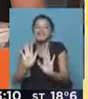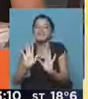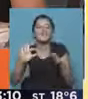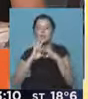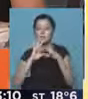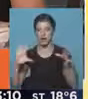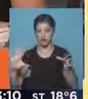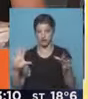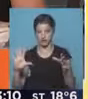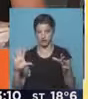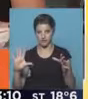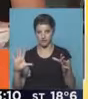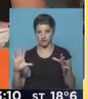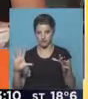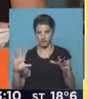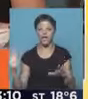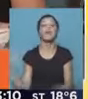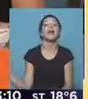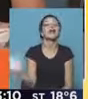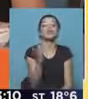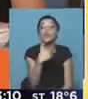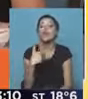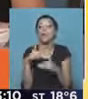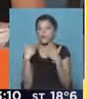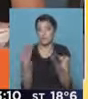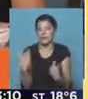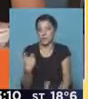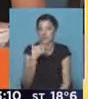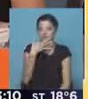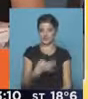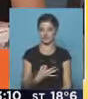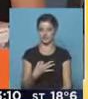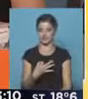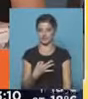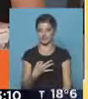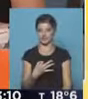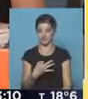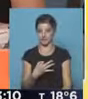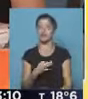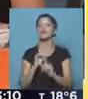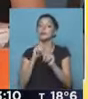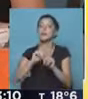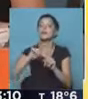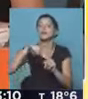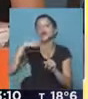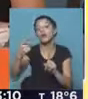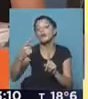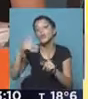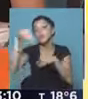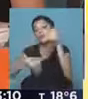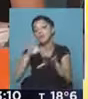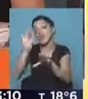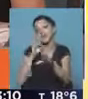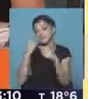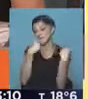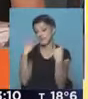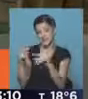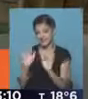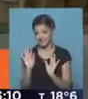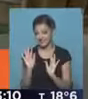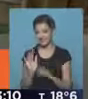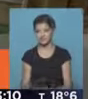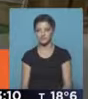de darnos a todos la posibilidad de decidir y también revancha, ¿no? Para que la próxima votar otra cosa. Evidentemente el mejor